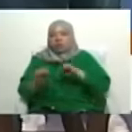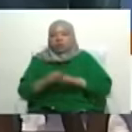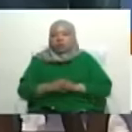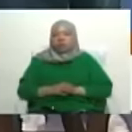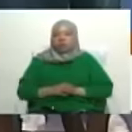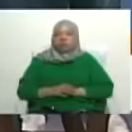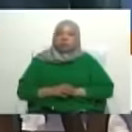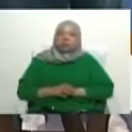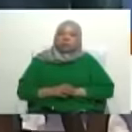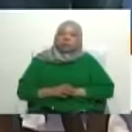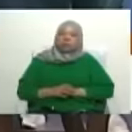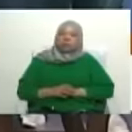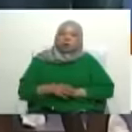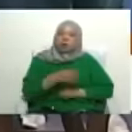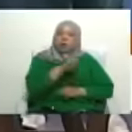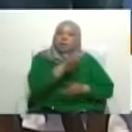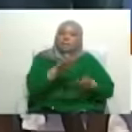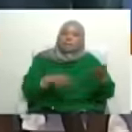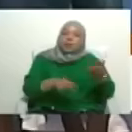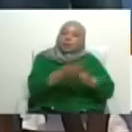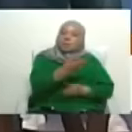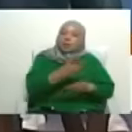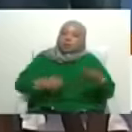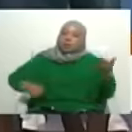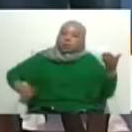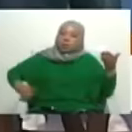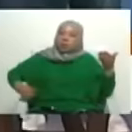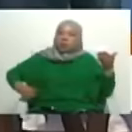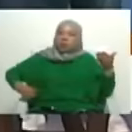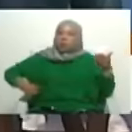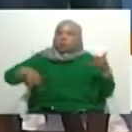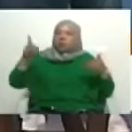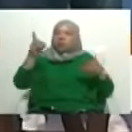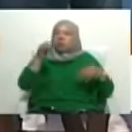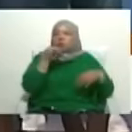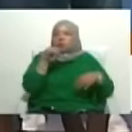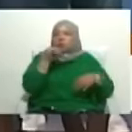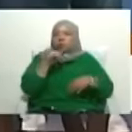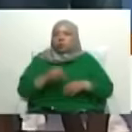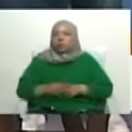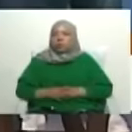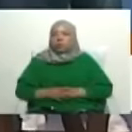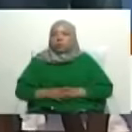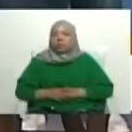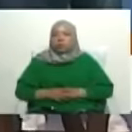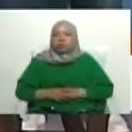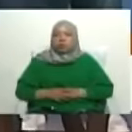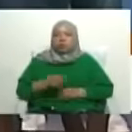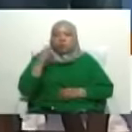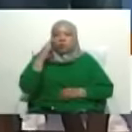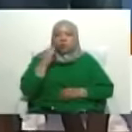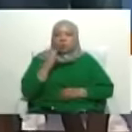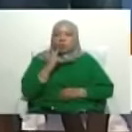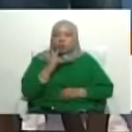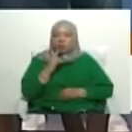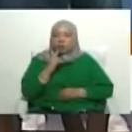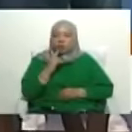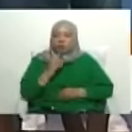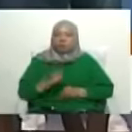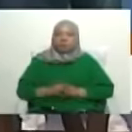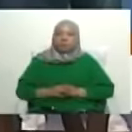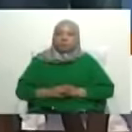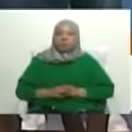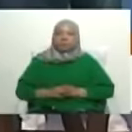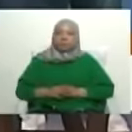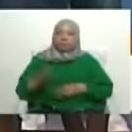del primer vicepresidente del Partido Socialista Unido de Venezuela, de diferentes líderes de la Revolución Bolivariana,